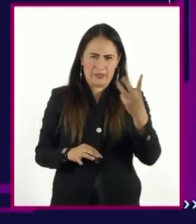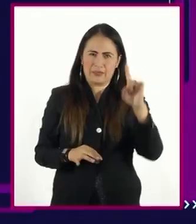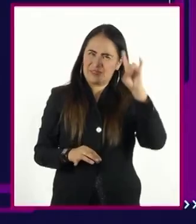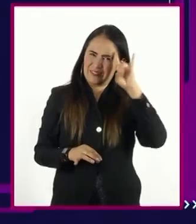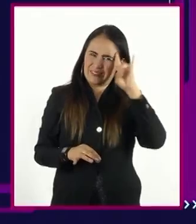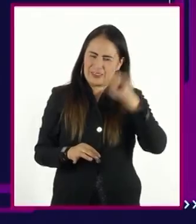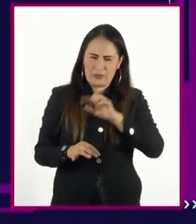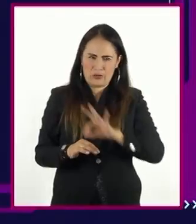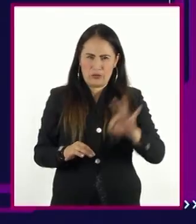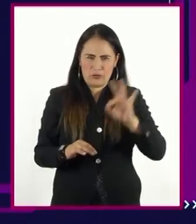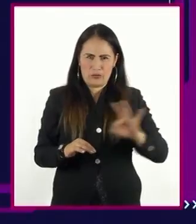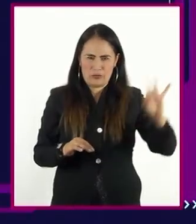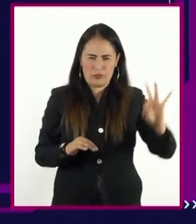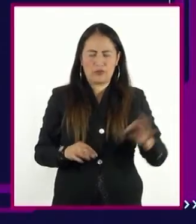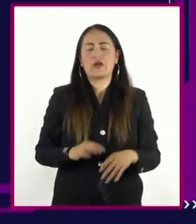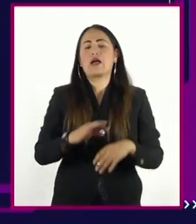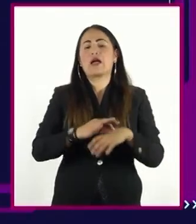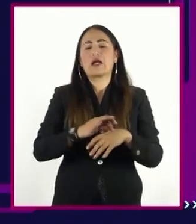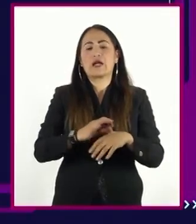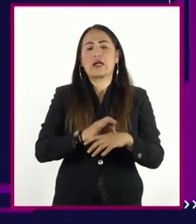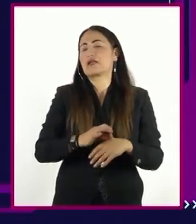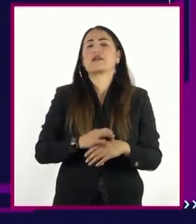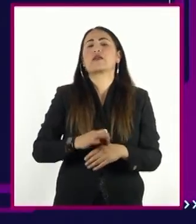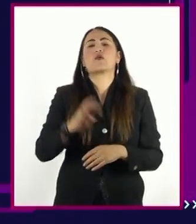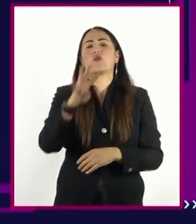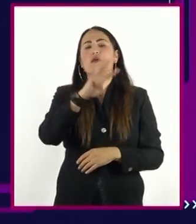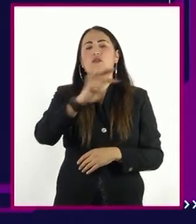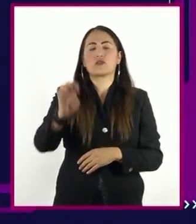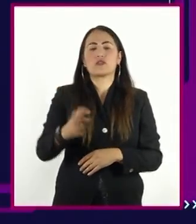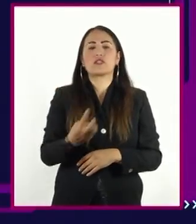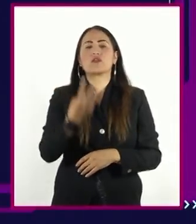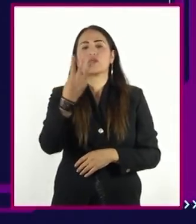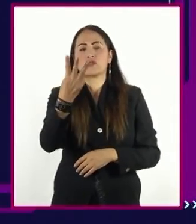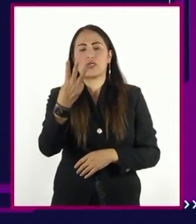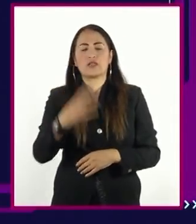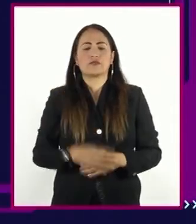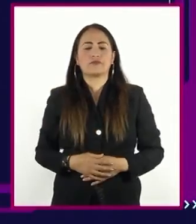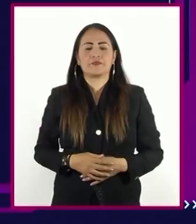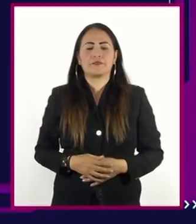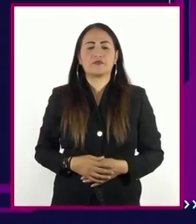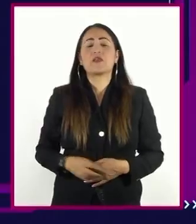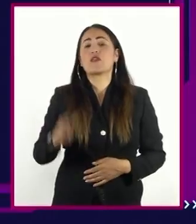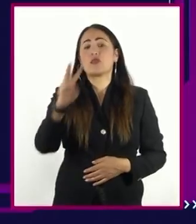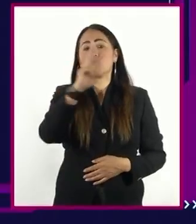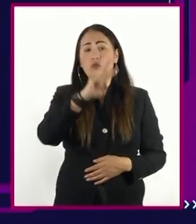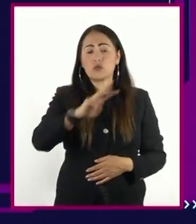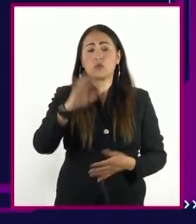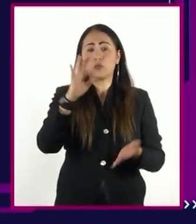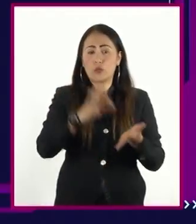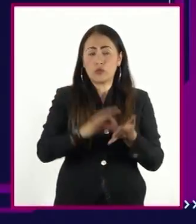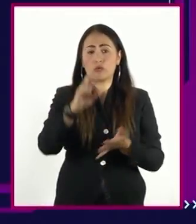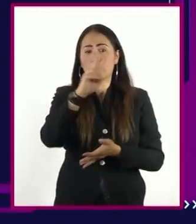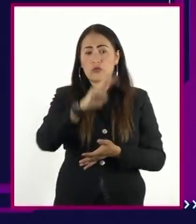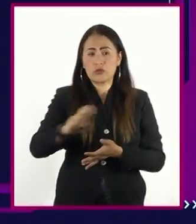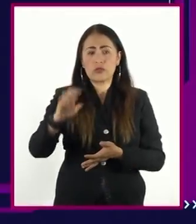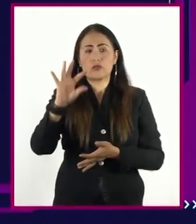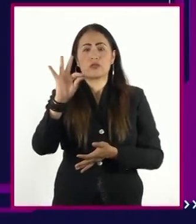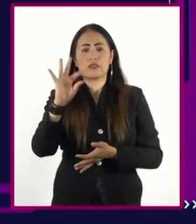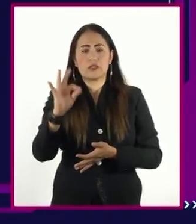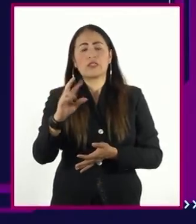carne 403 milésimos, frutas y verduras 275 milésimos,